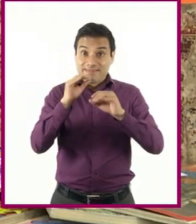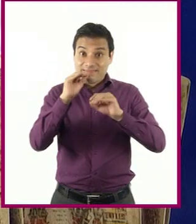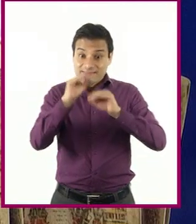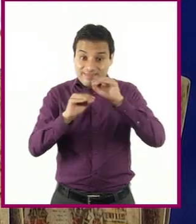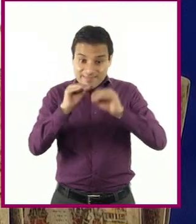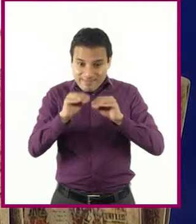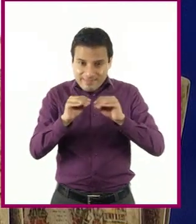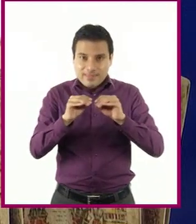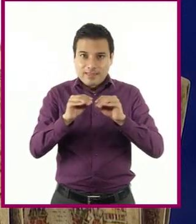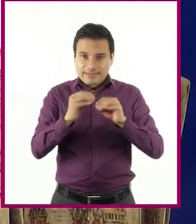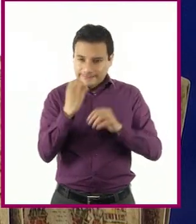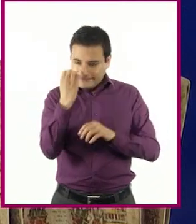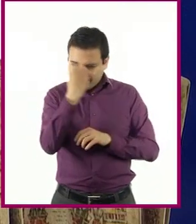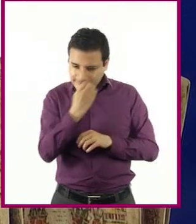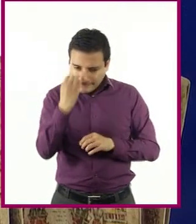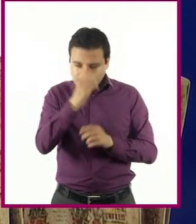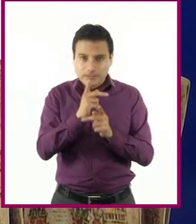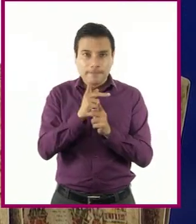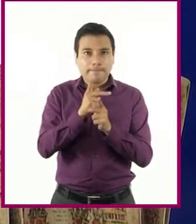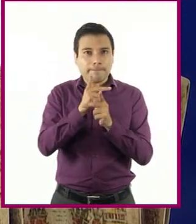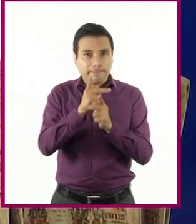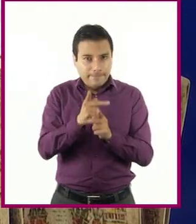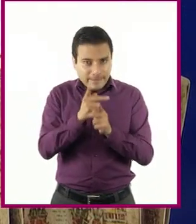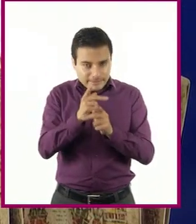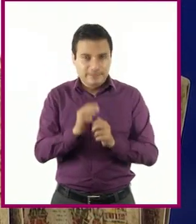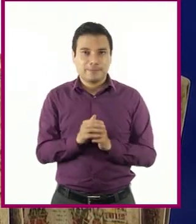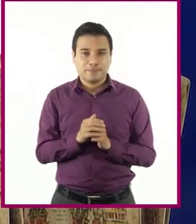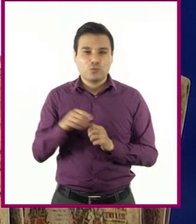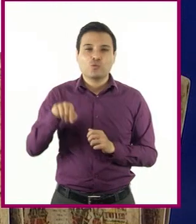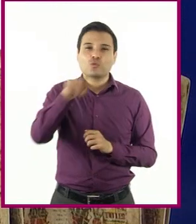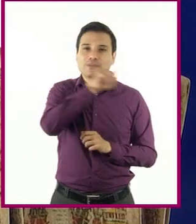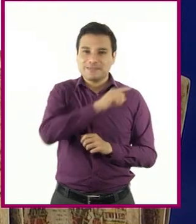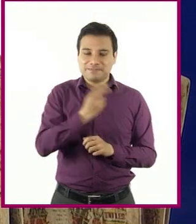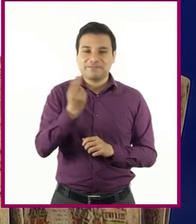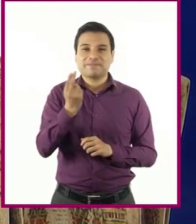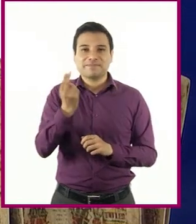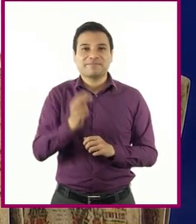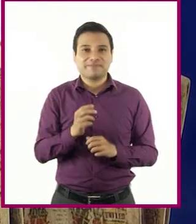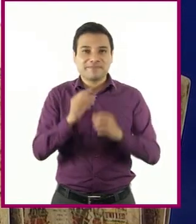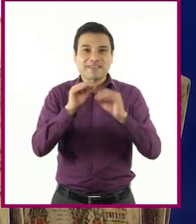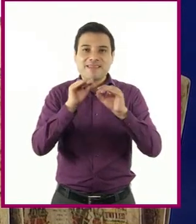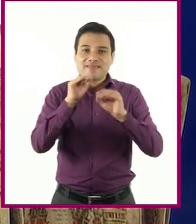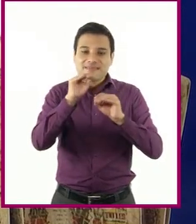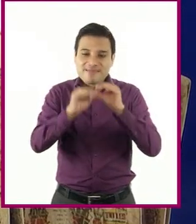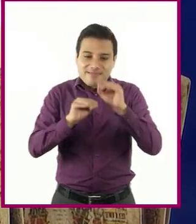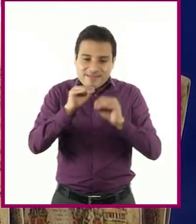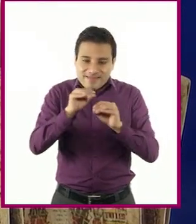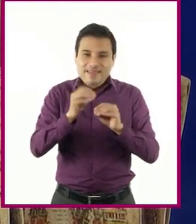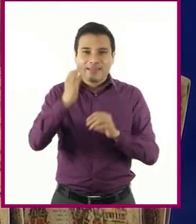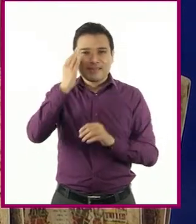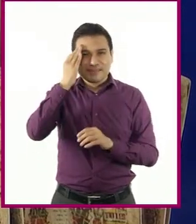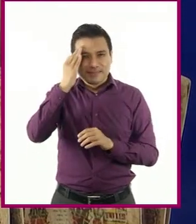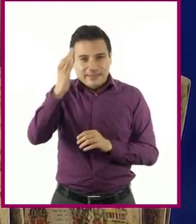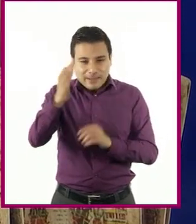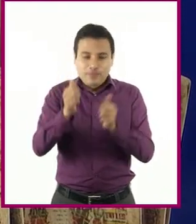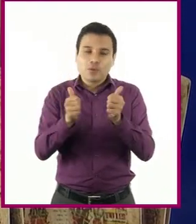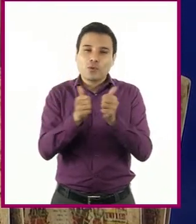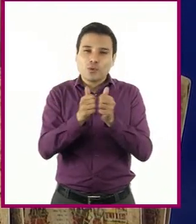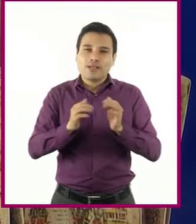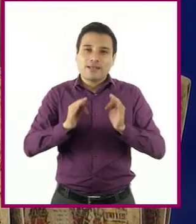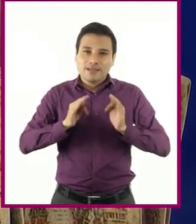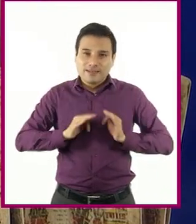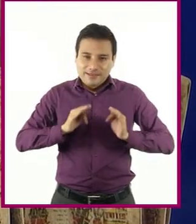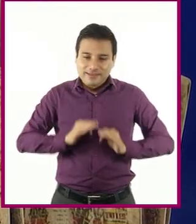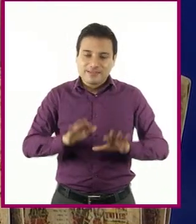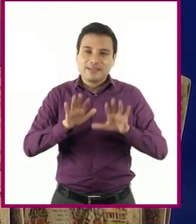paciencia. Los invitamos a darse un tiempo para disfrutar de esta aventura. Verán que se sorprenderán con las